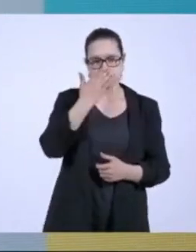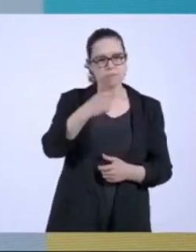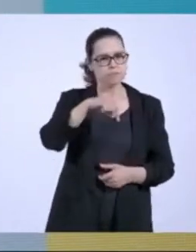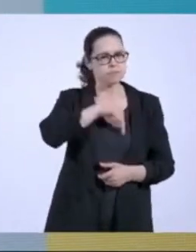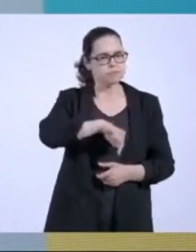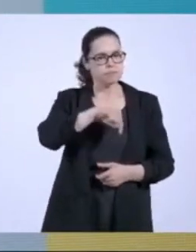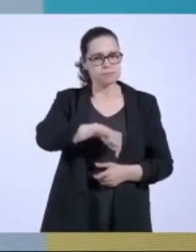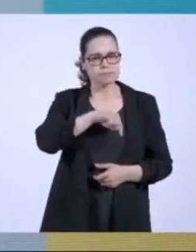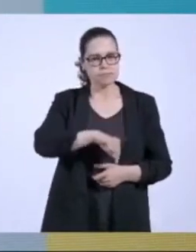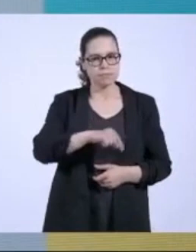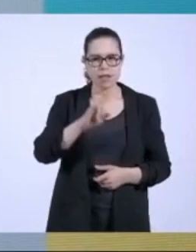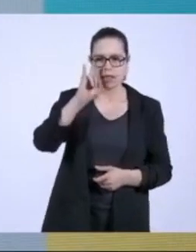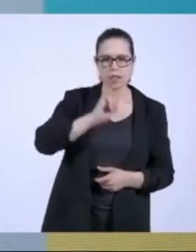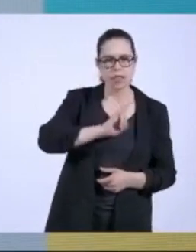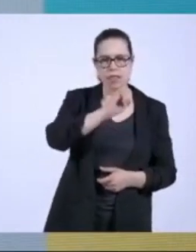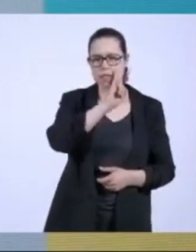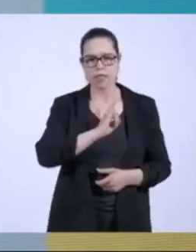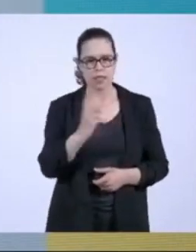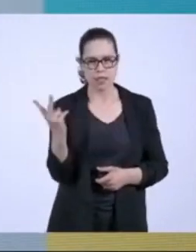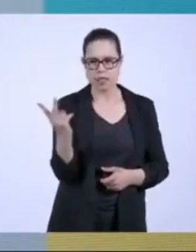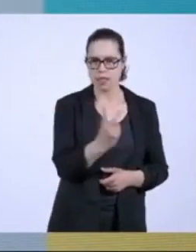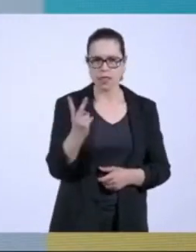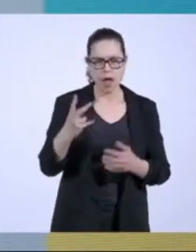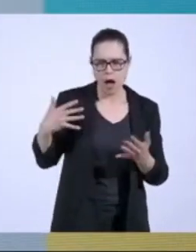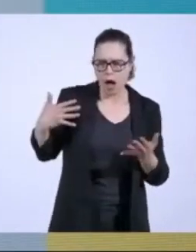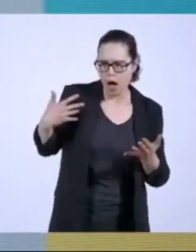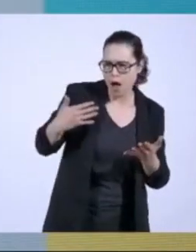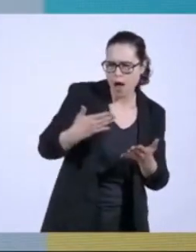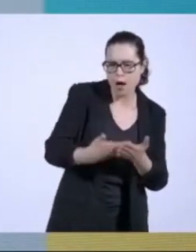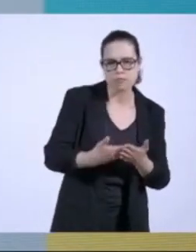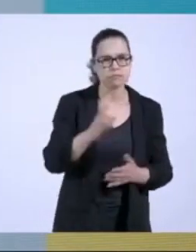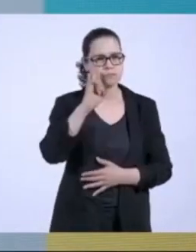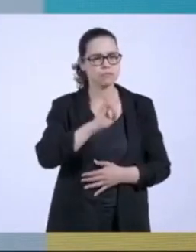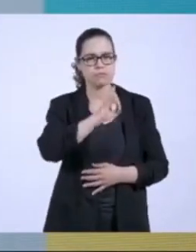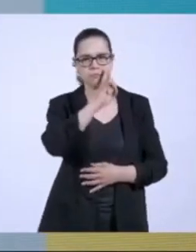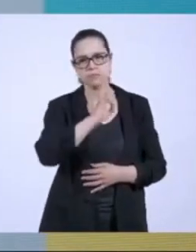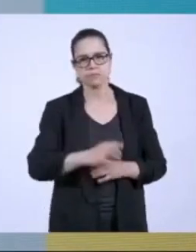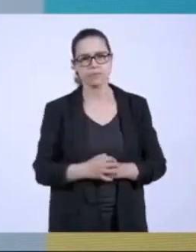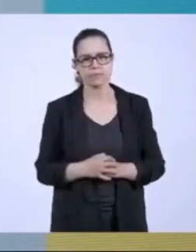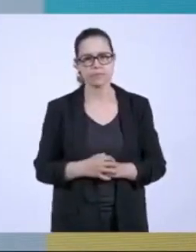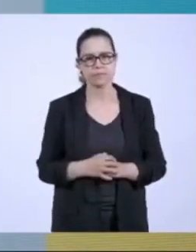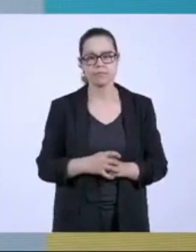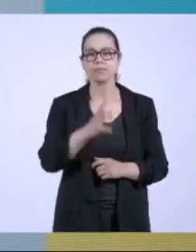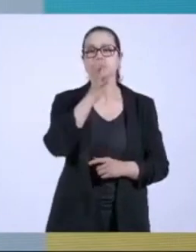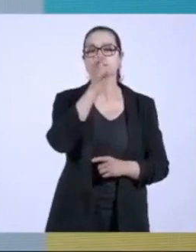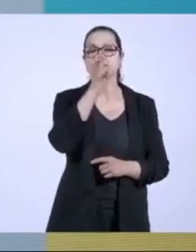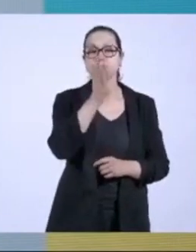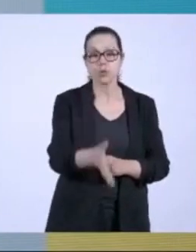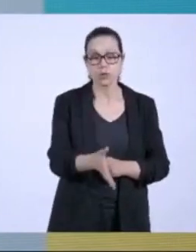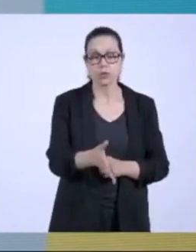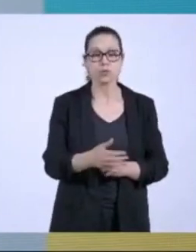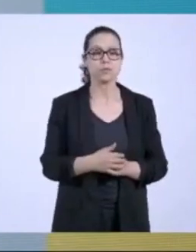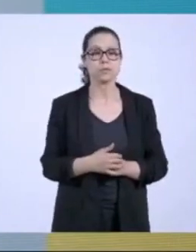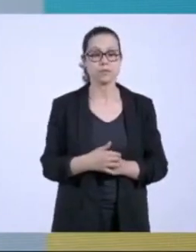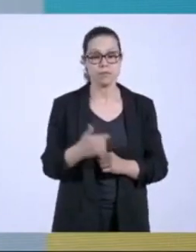admiración destes seguidores da Bauhaus. Por iso é a razón dos meus